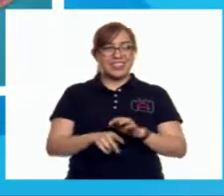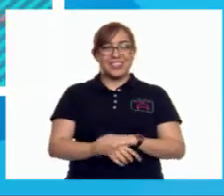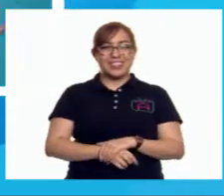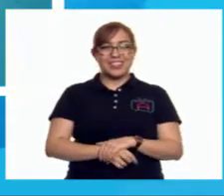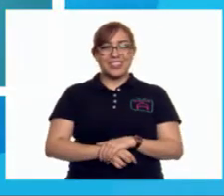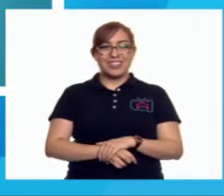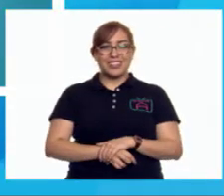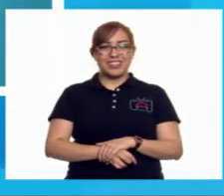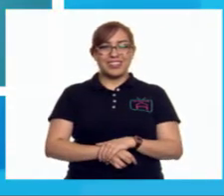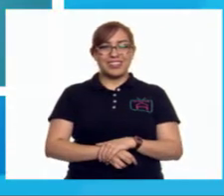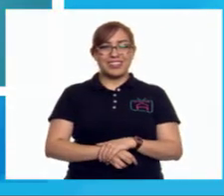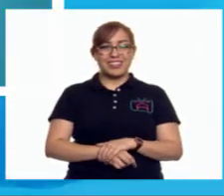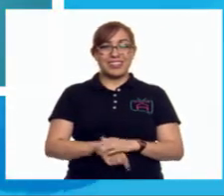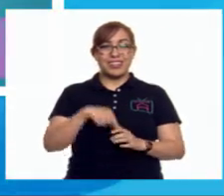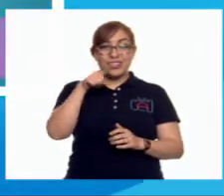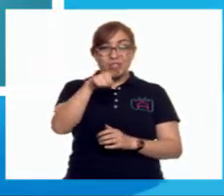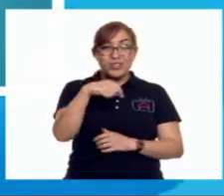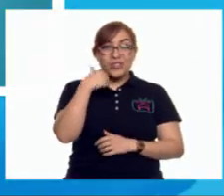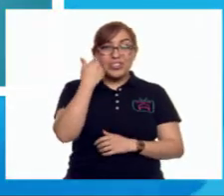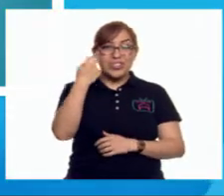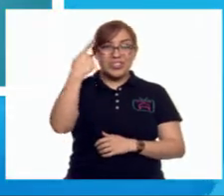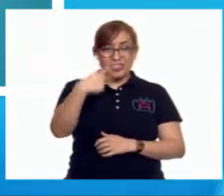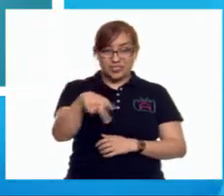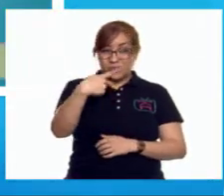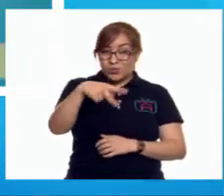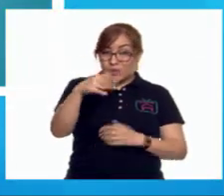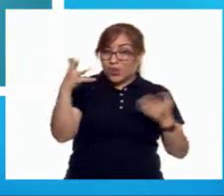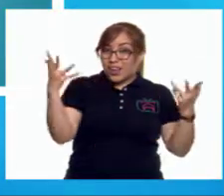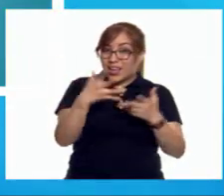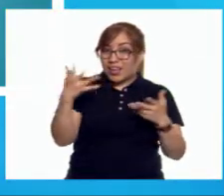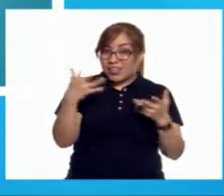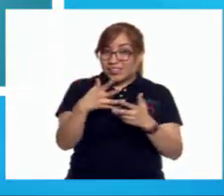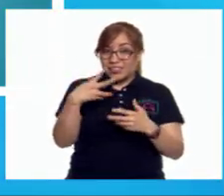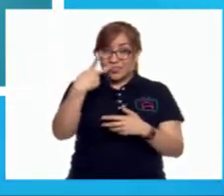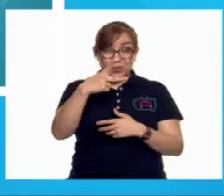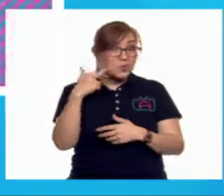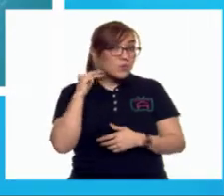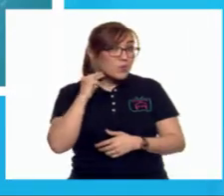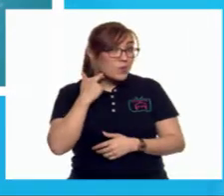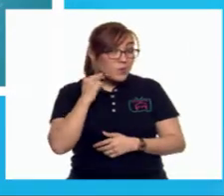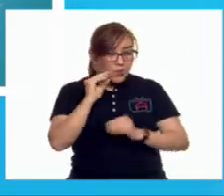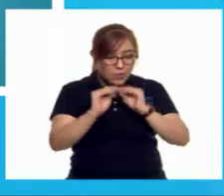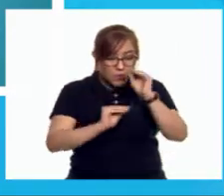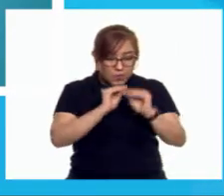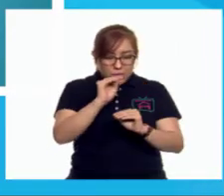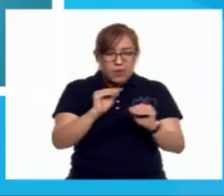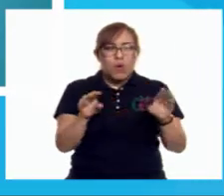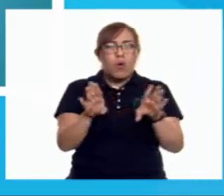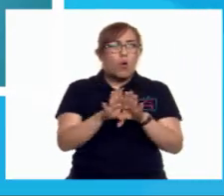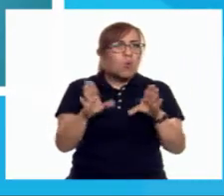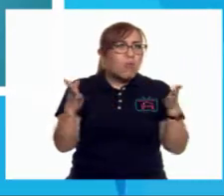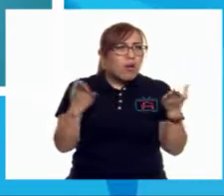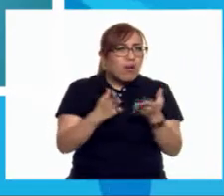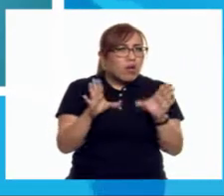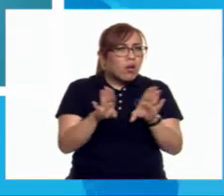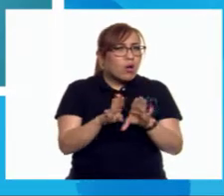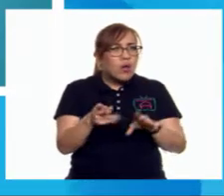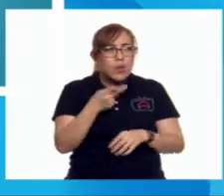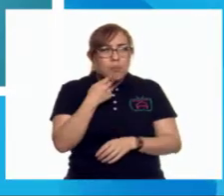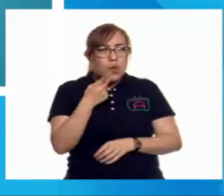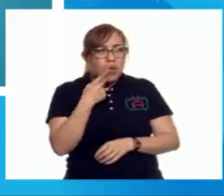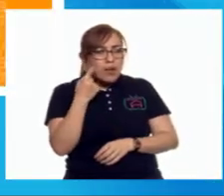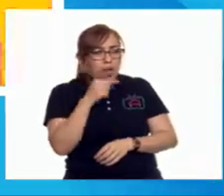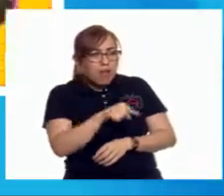¿Te gustaría tener tu propio robot? ¿Te has preguntado cómo le hablarías? ¿O cómo podrías programarlo para que siguiera